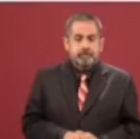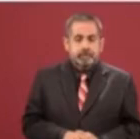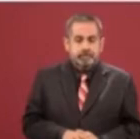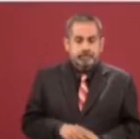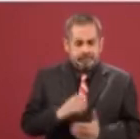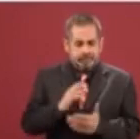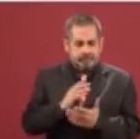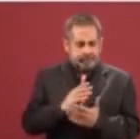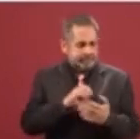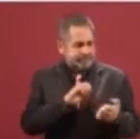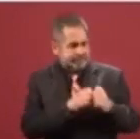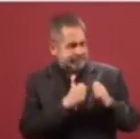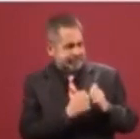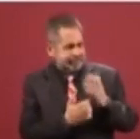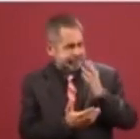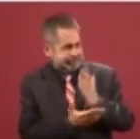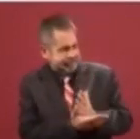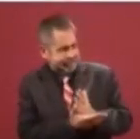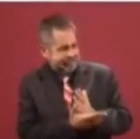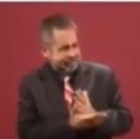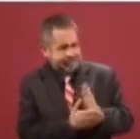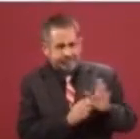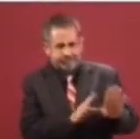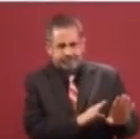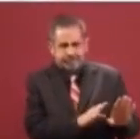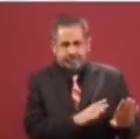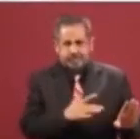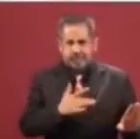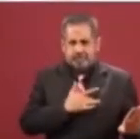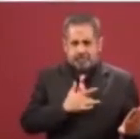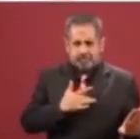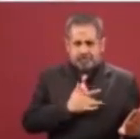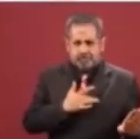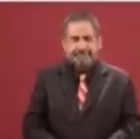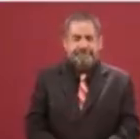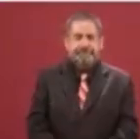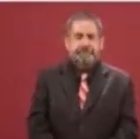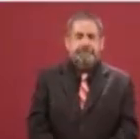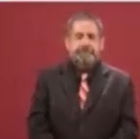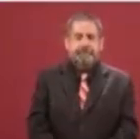Detente, enemigo, que el corazón de Jesús está conmigo.